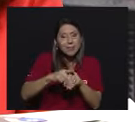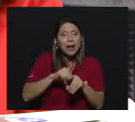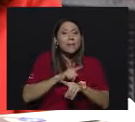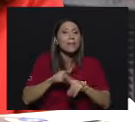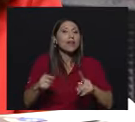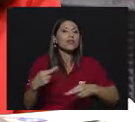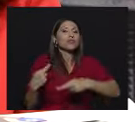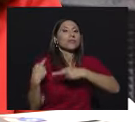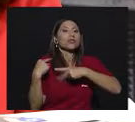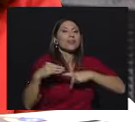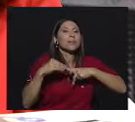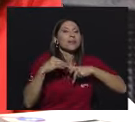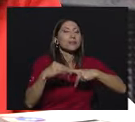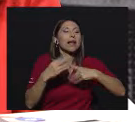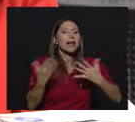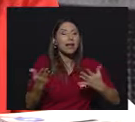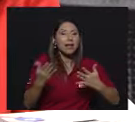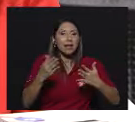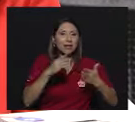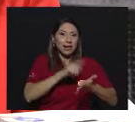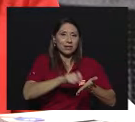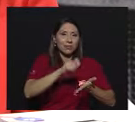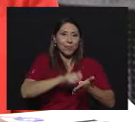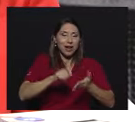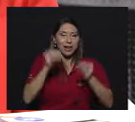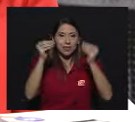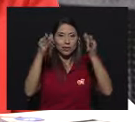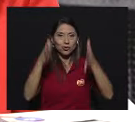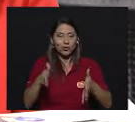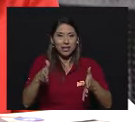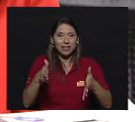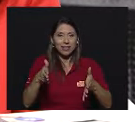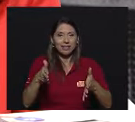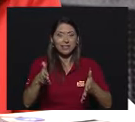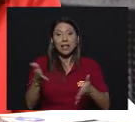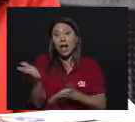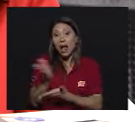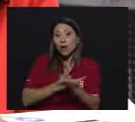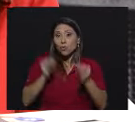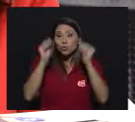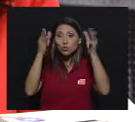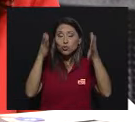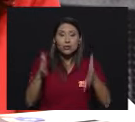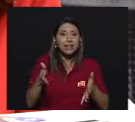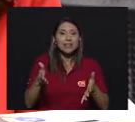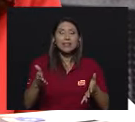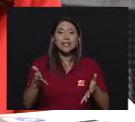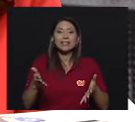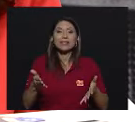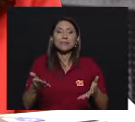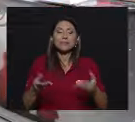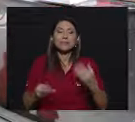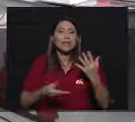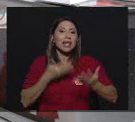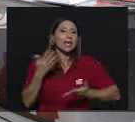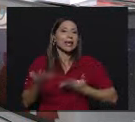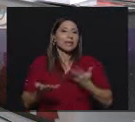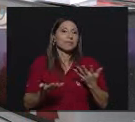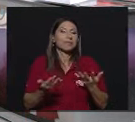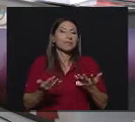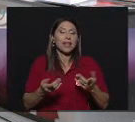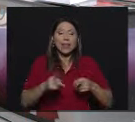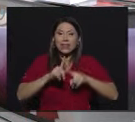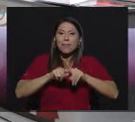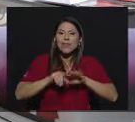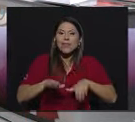puede participar, pero la responsabilidad principal es de la escuela y es de los docentes. Docentes que no, digamos, en términos del manejo de